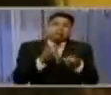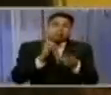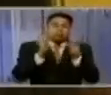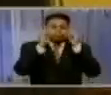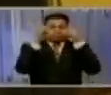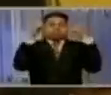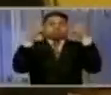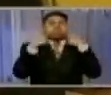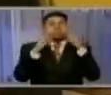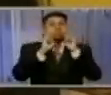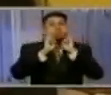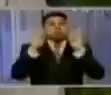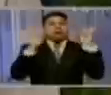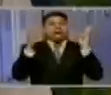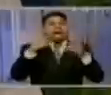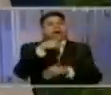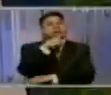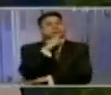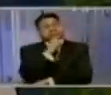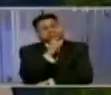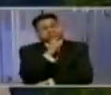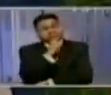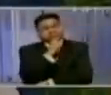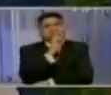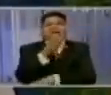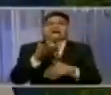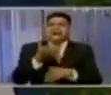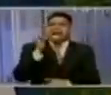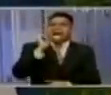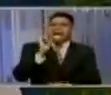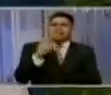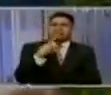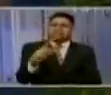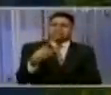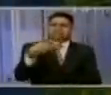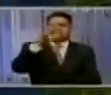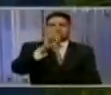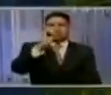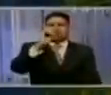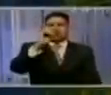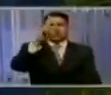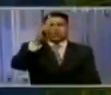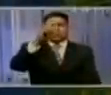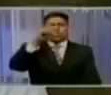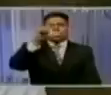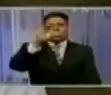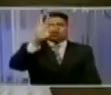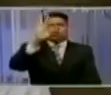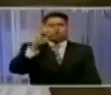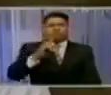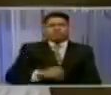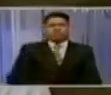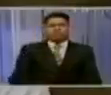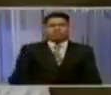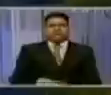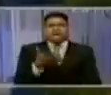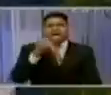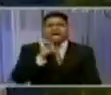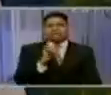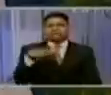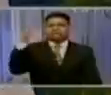Y las hay, me dice Rodolfo. Y las hay. Mira esta niña que hermosa, un aplauso, mira.